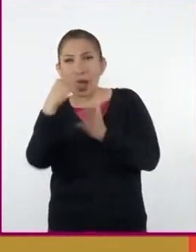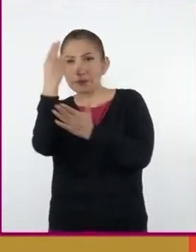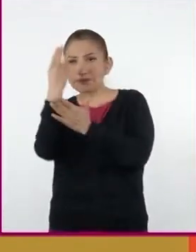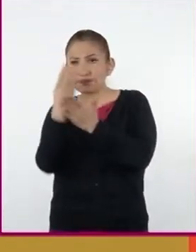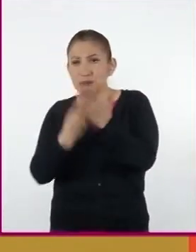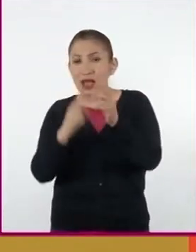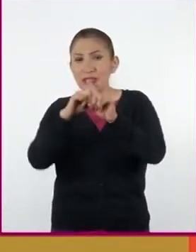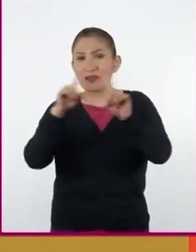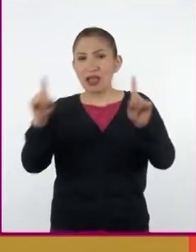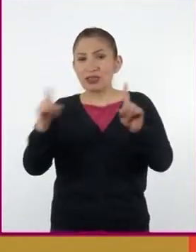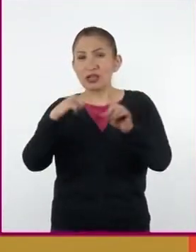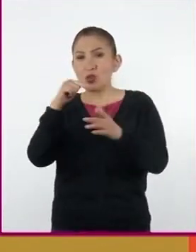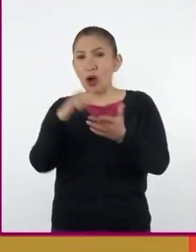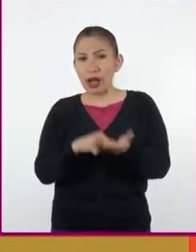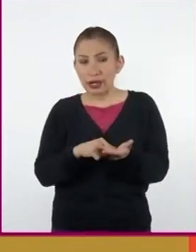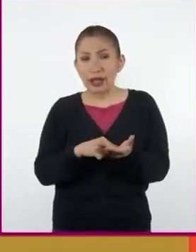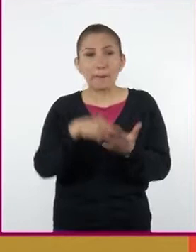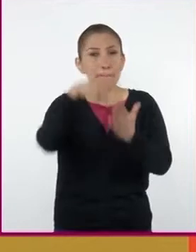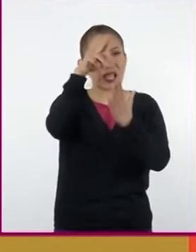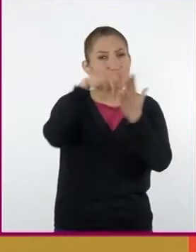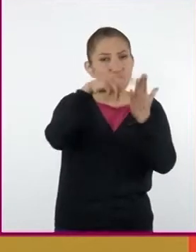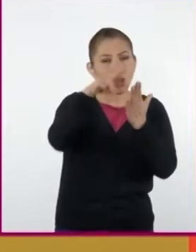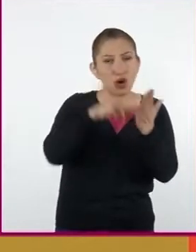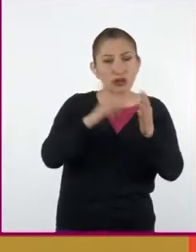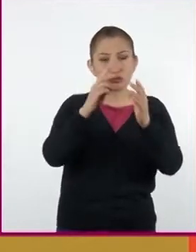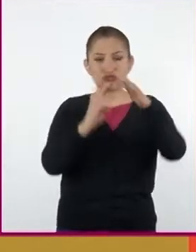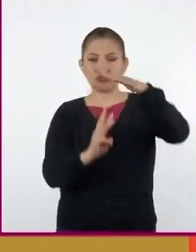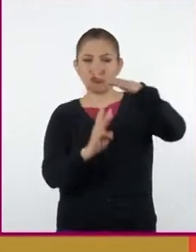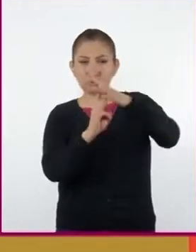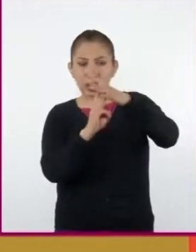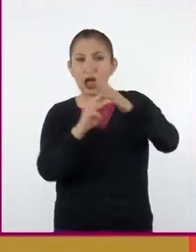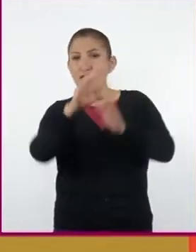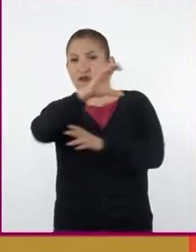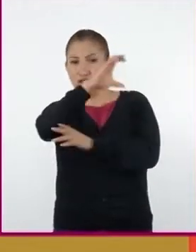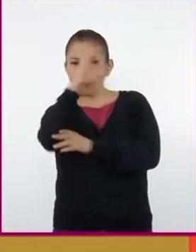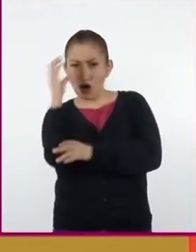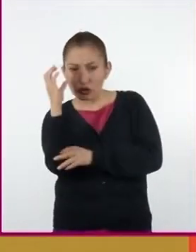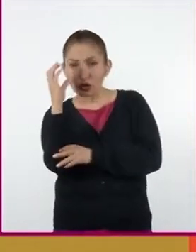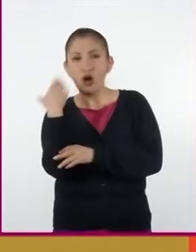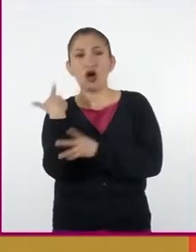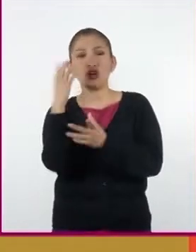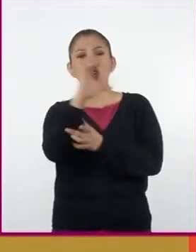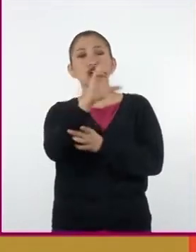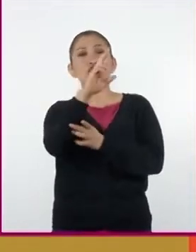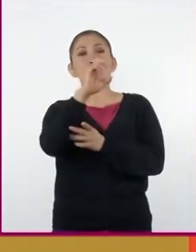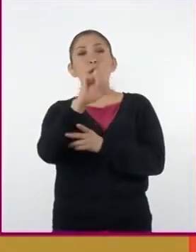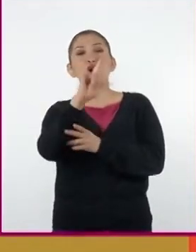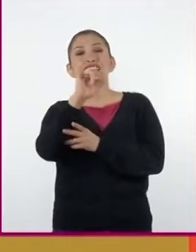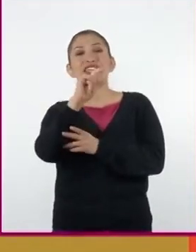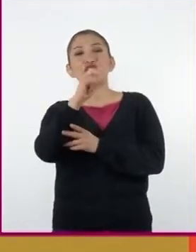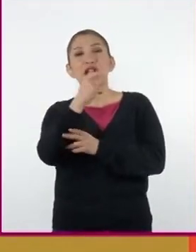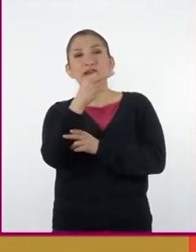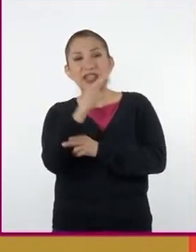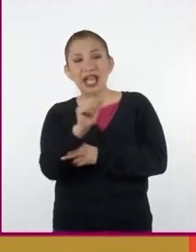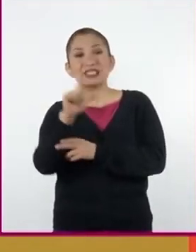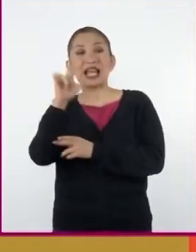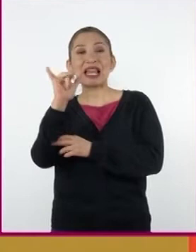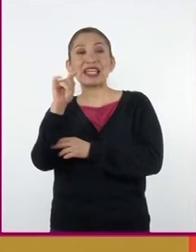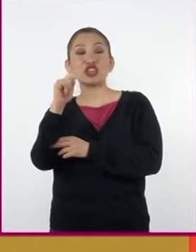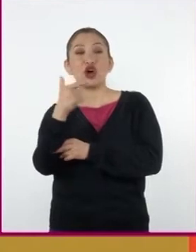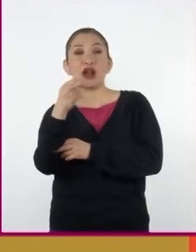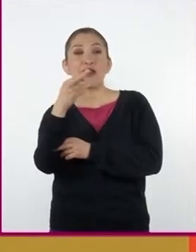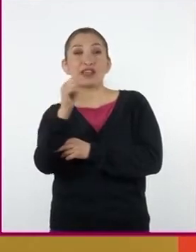en distintos medios: pinturas de caballete, fotografías, cromolitografías, litografías